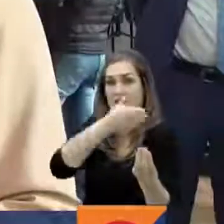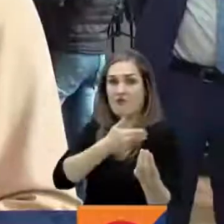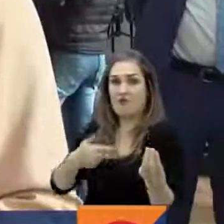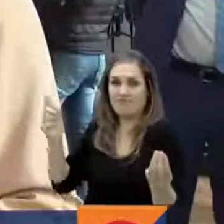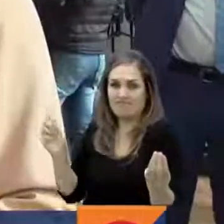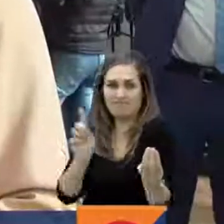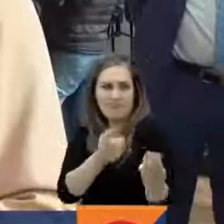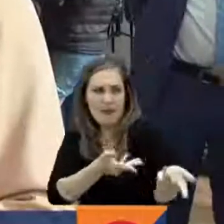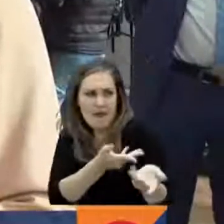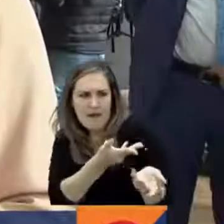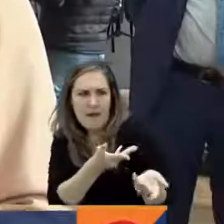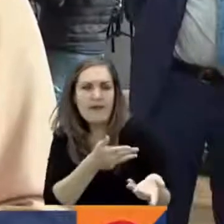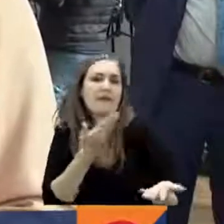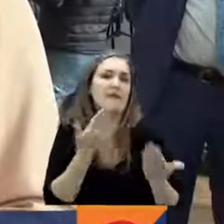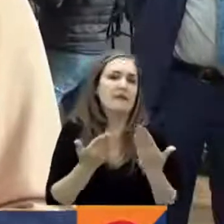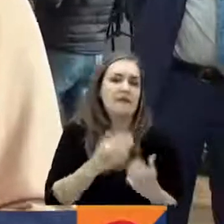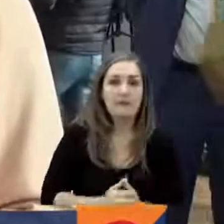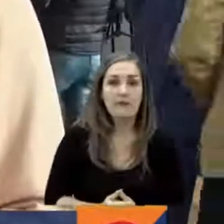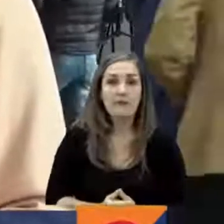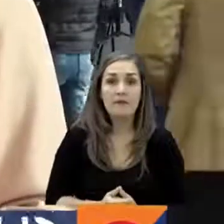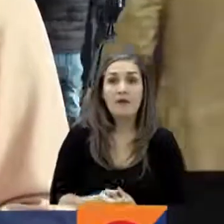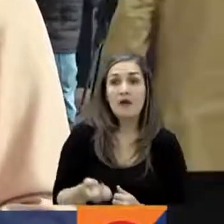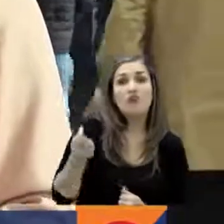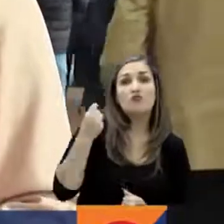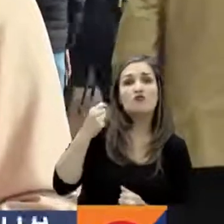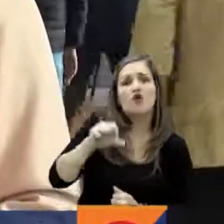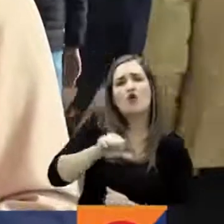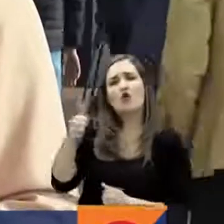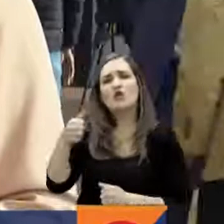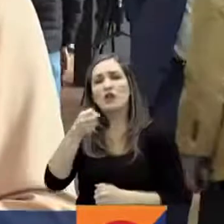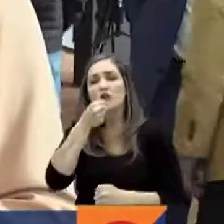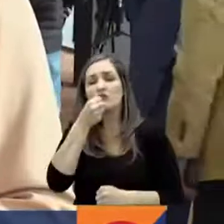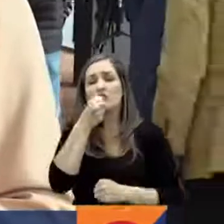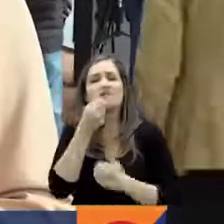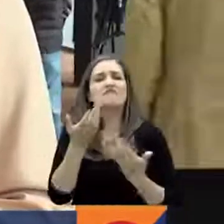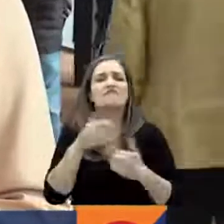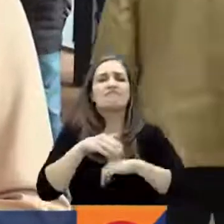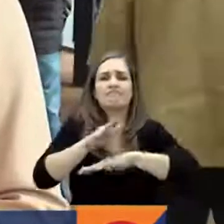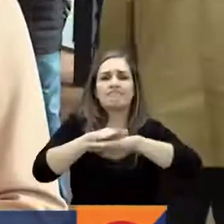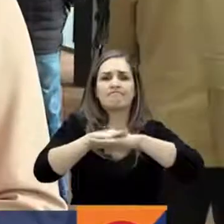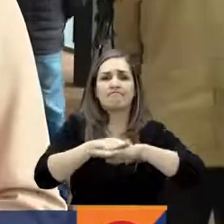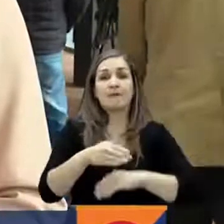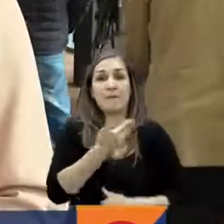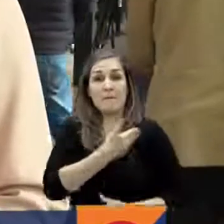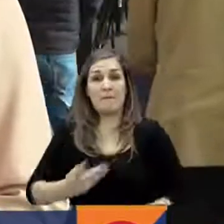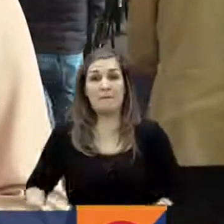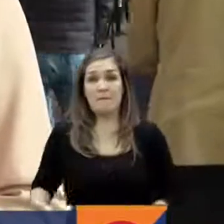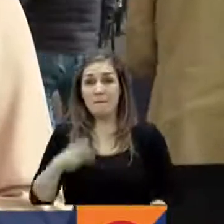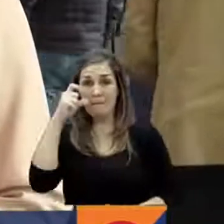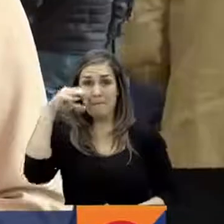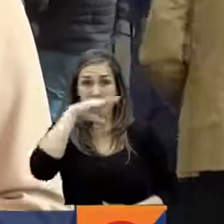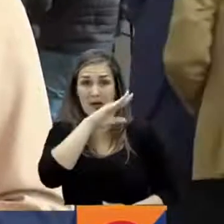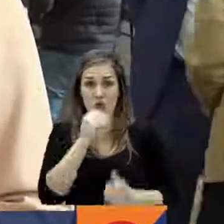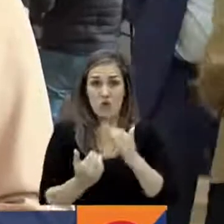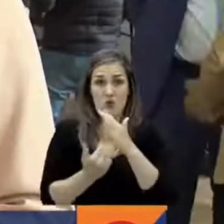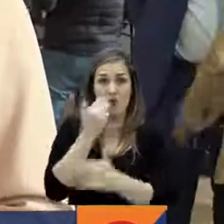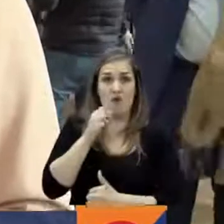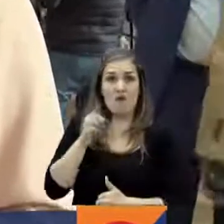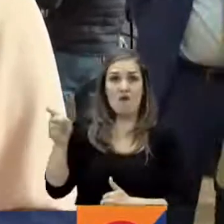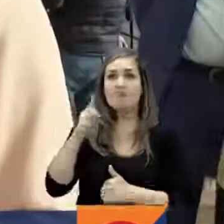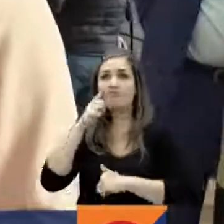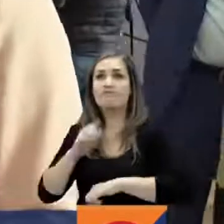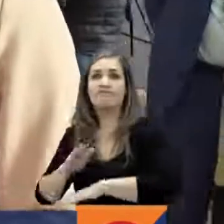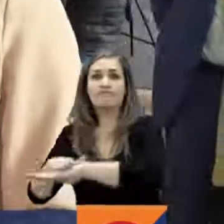Petro. Y otra de las noticias que se dio en las últimas horas fue el llamado que hizo el presidente electo Gustavo Petro a los mandatarios